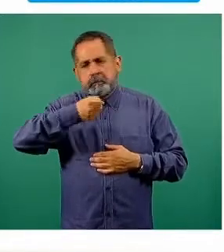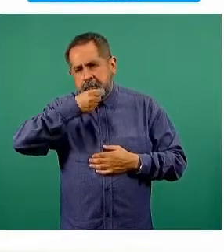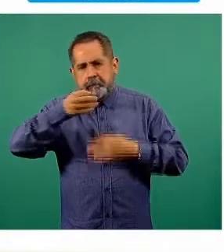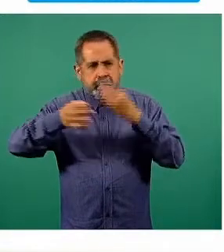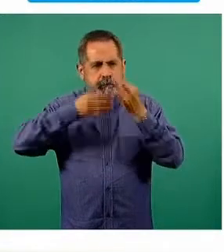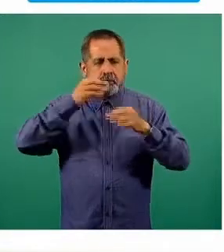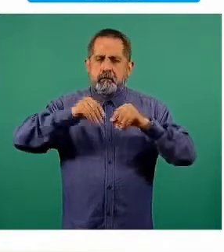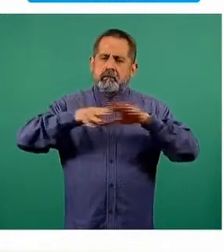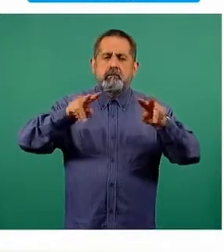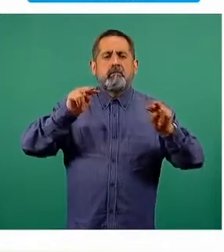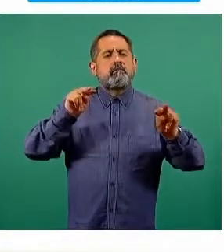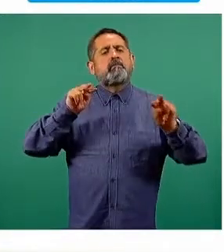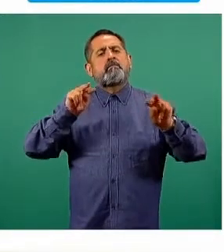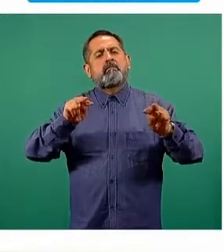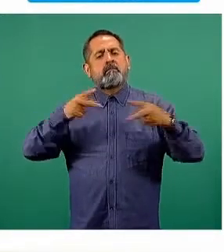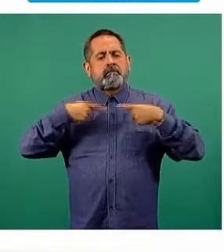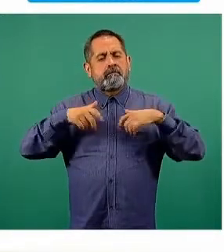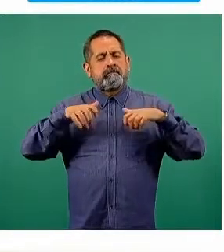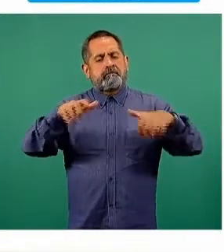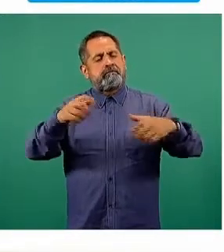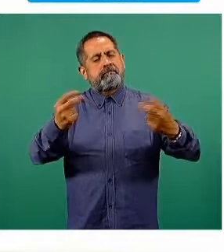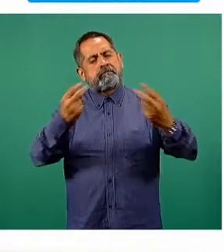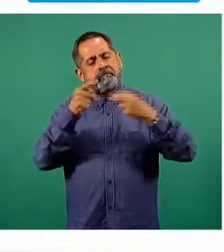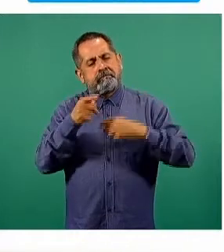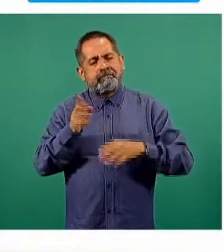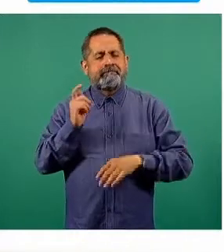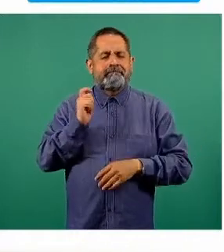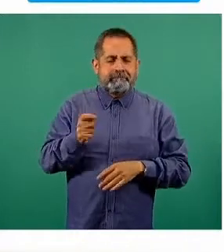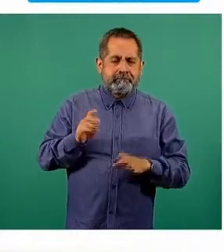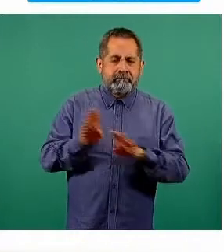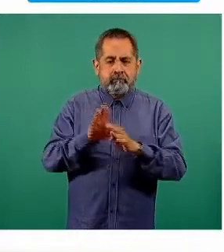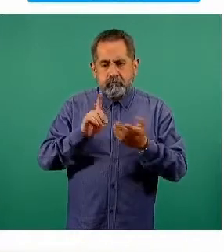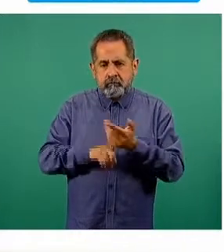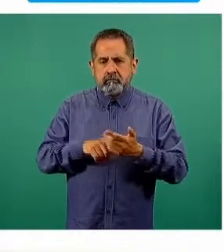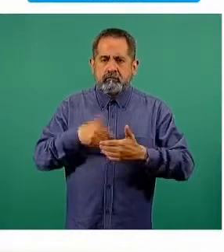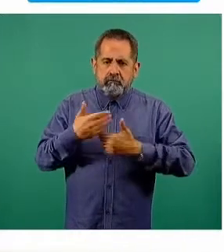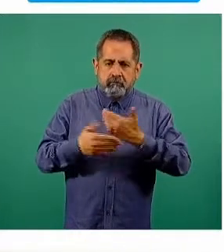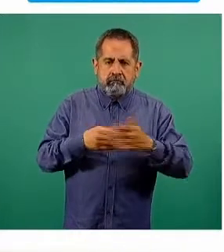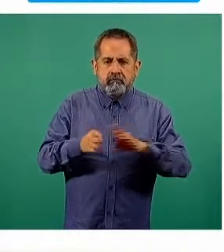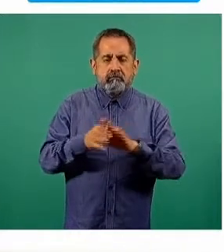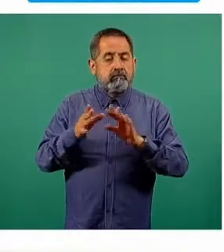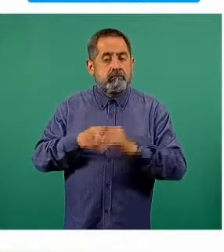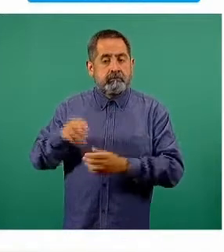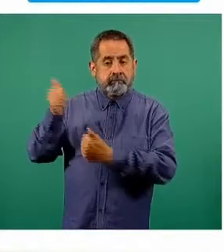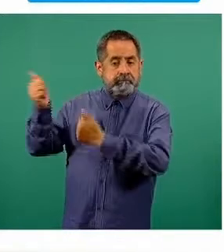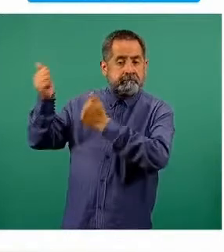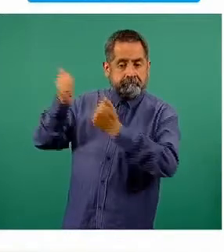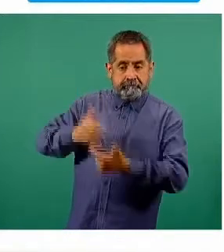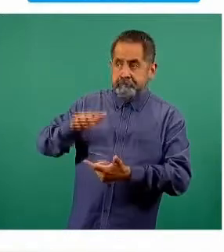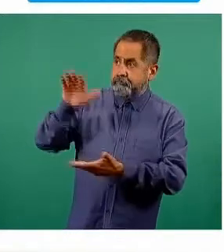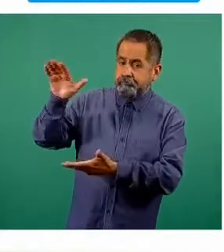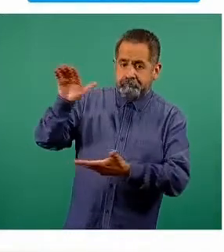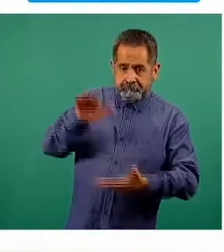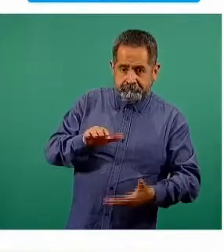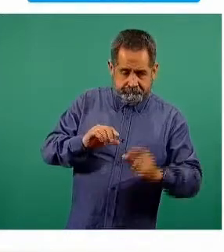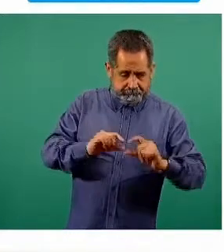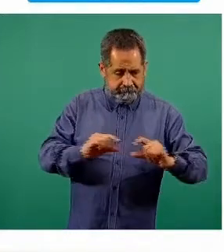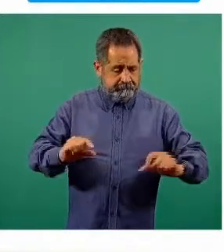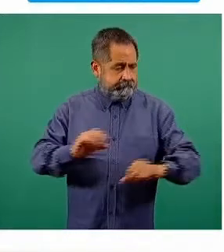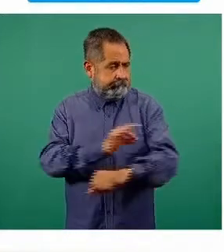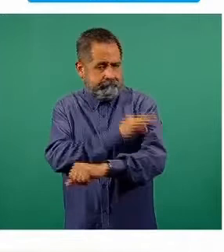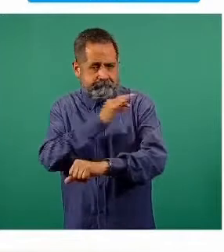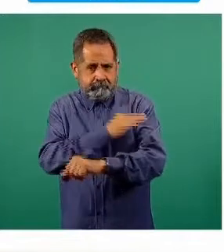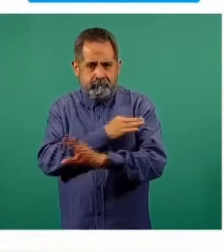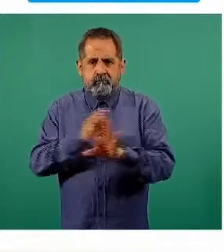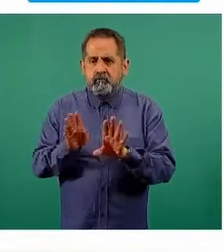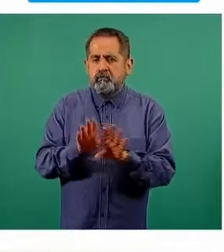supuesto principalmente con la población, cómo se va manifestando la llegada de las vacunas y cómo eso